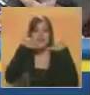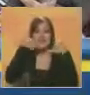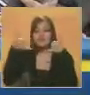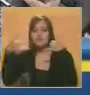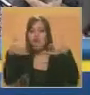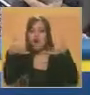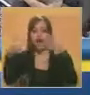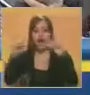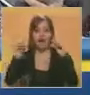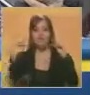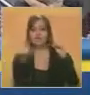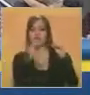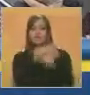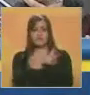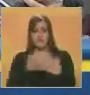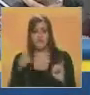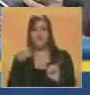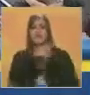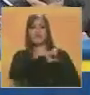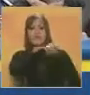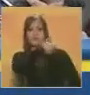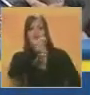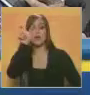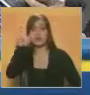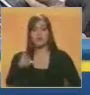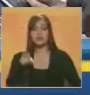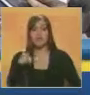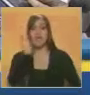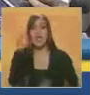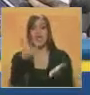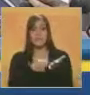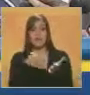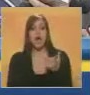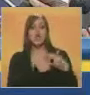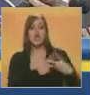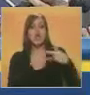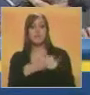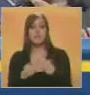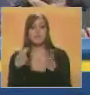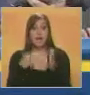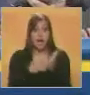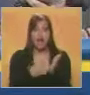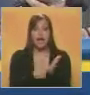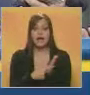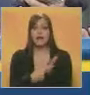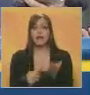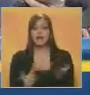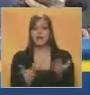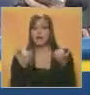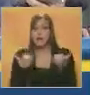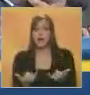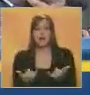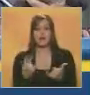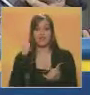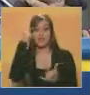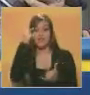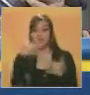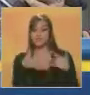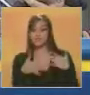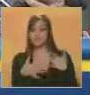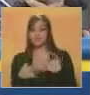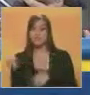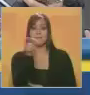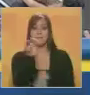amistosas y amigables que hemos sostenido con los directivos del canal a los efectos del cumplimiento voluntario de la misma, y siendo que hasta esta fecha, en